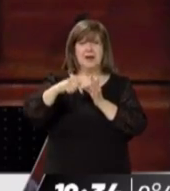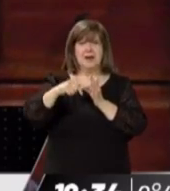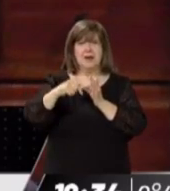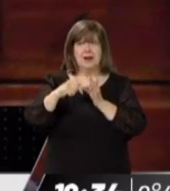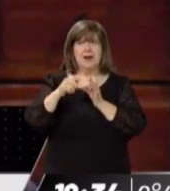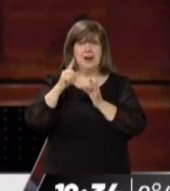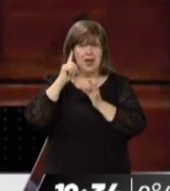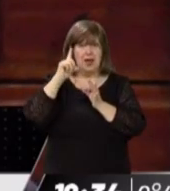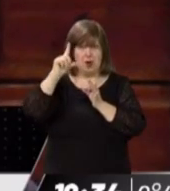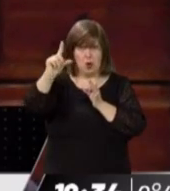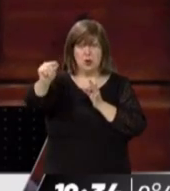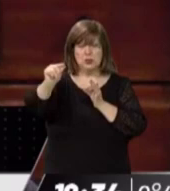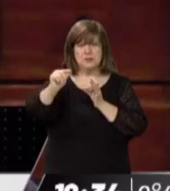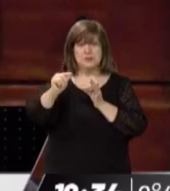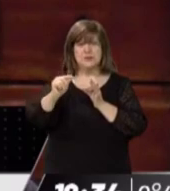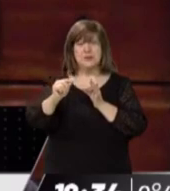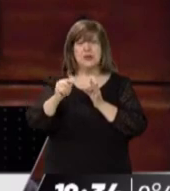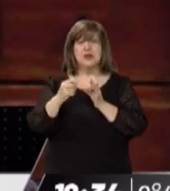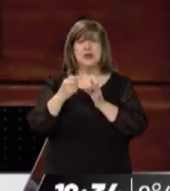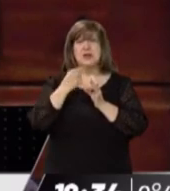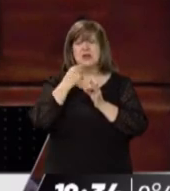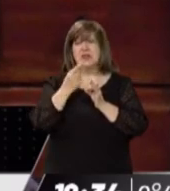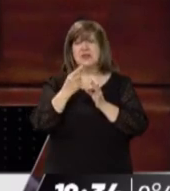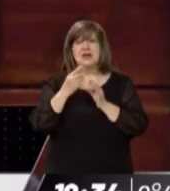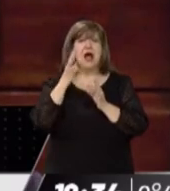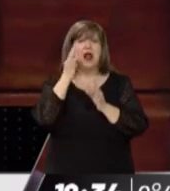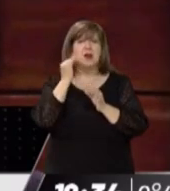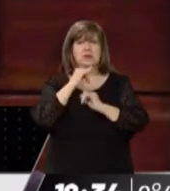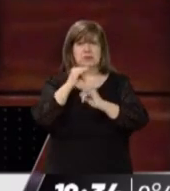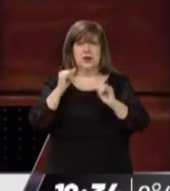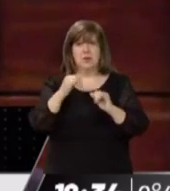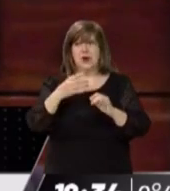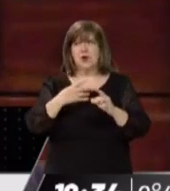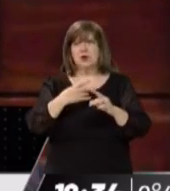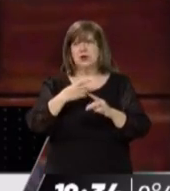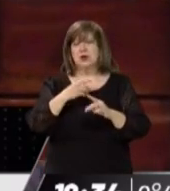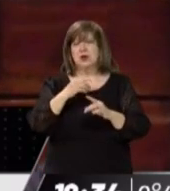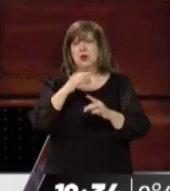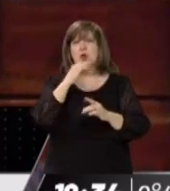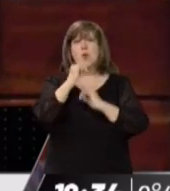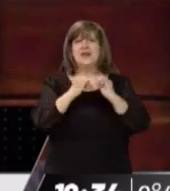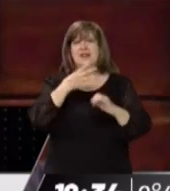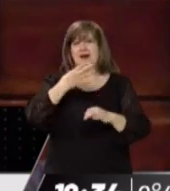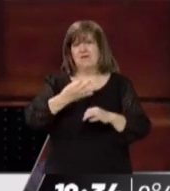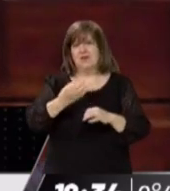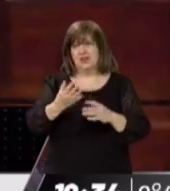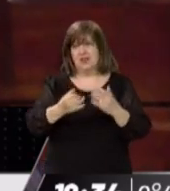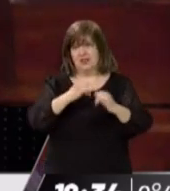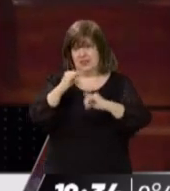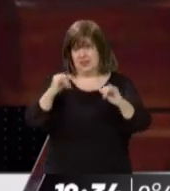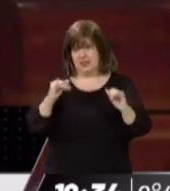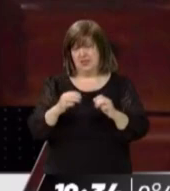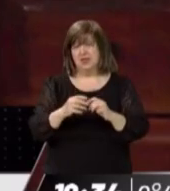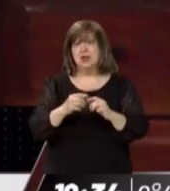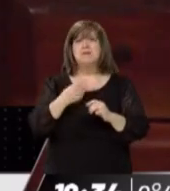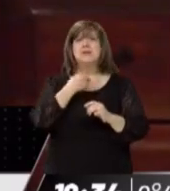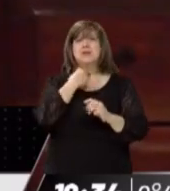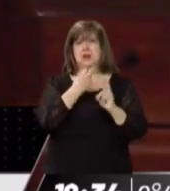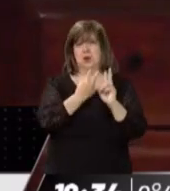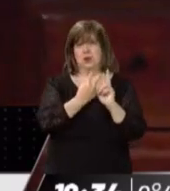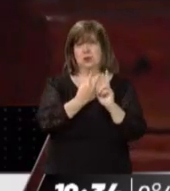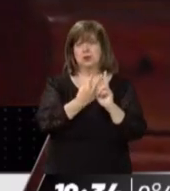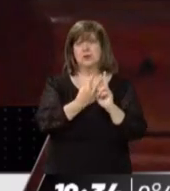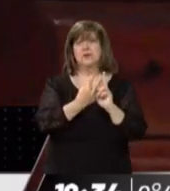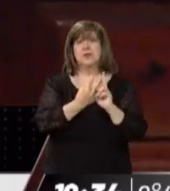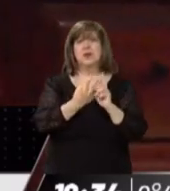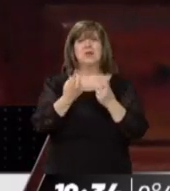idea ustedes porque siempre se habla algunas cosas pero no se sabe la realidad del asunto y como